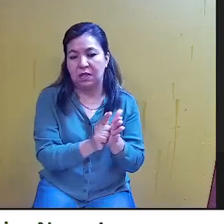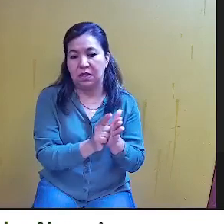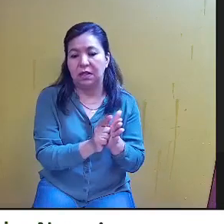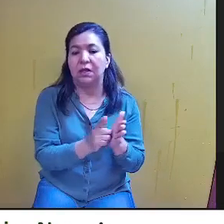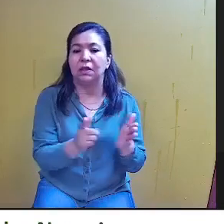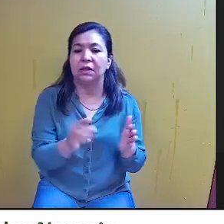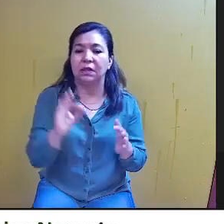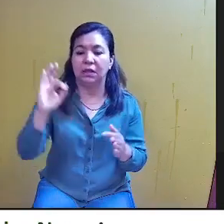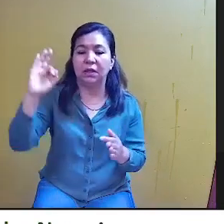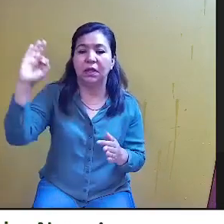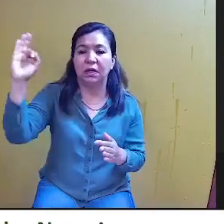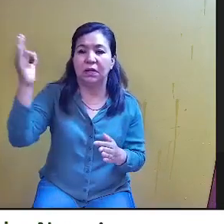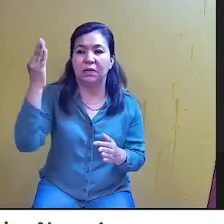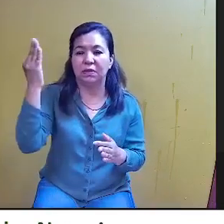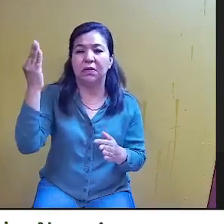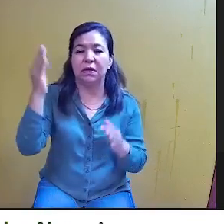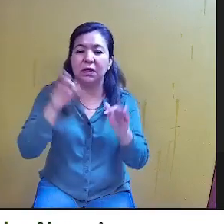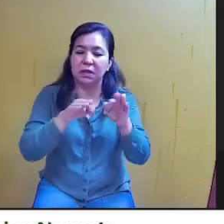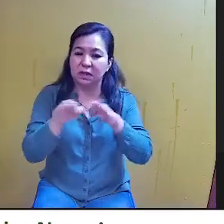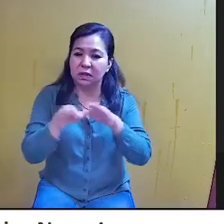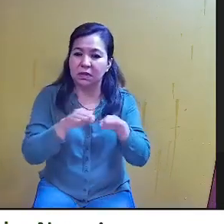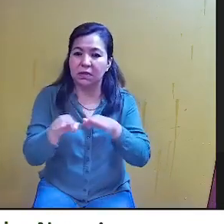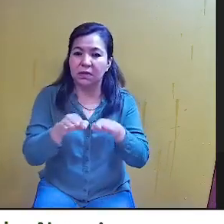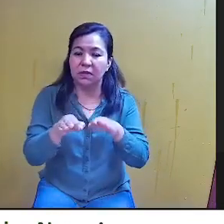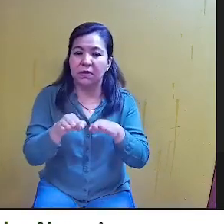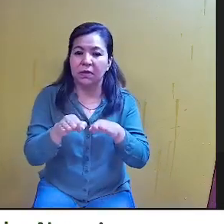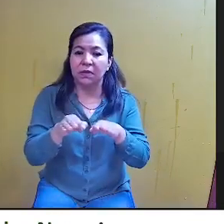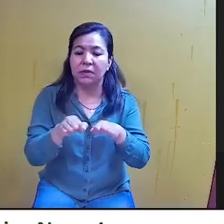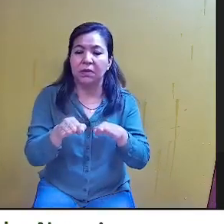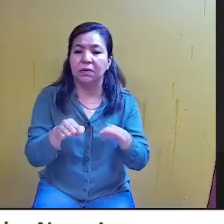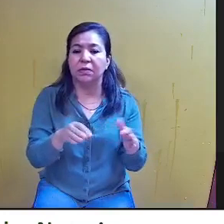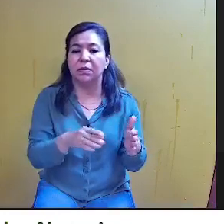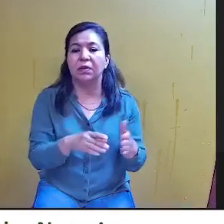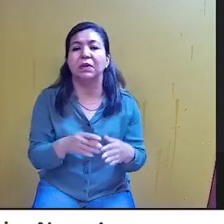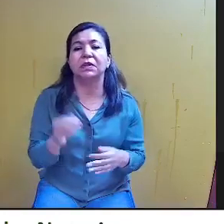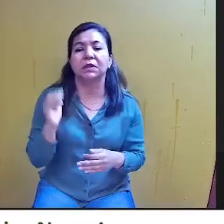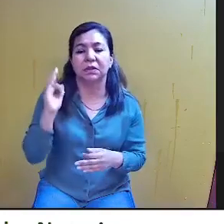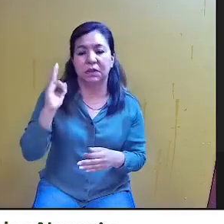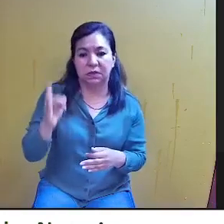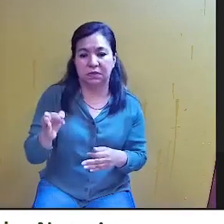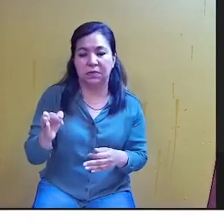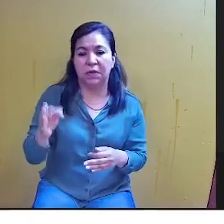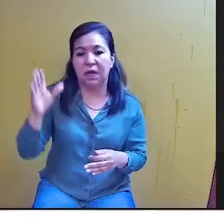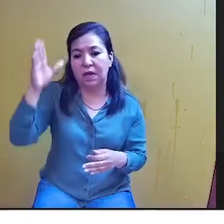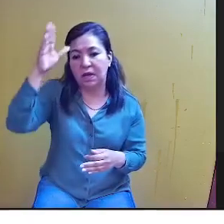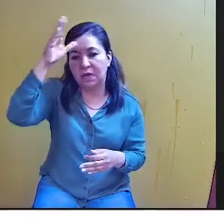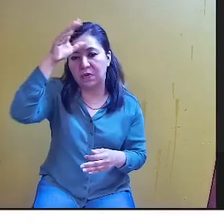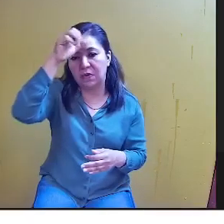Ley Federal del Trabajo, por lo que en el proyecto de la cuenta se propone la aprobación del convenio,